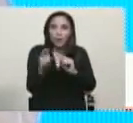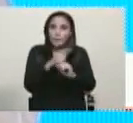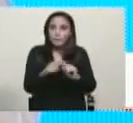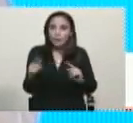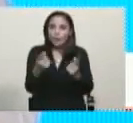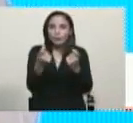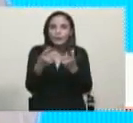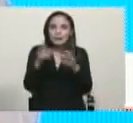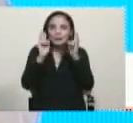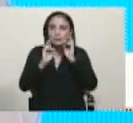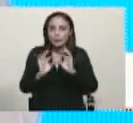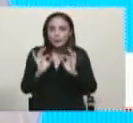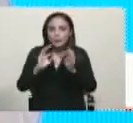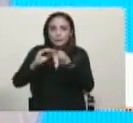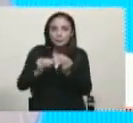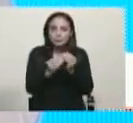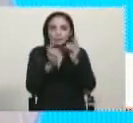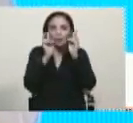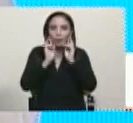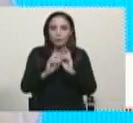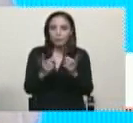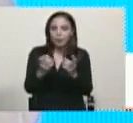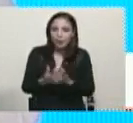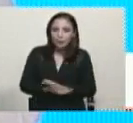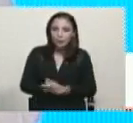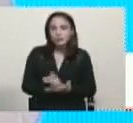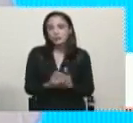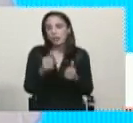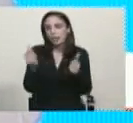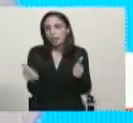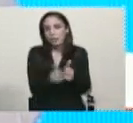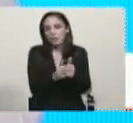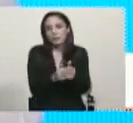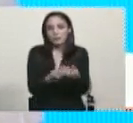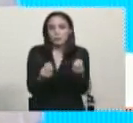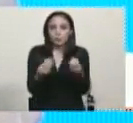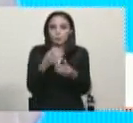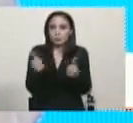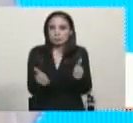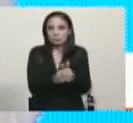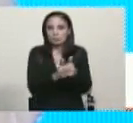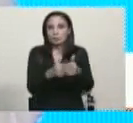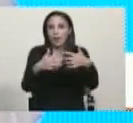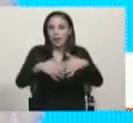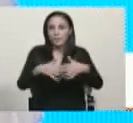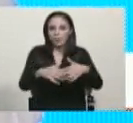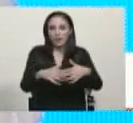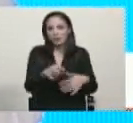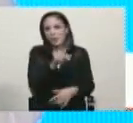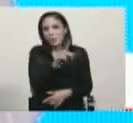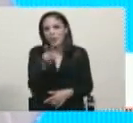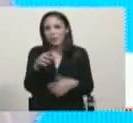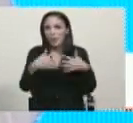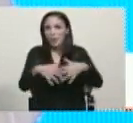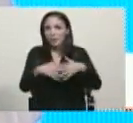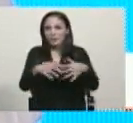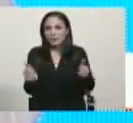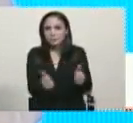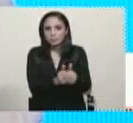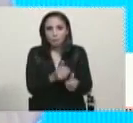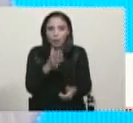después por la falta de mantenimiento y por la dependencia de una empresa, dos empresas, que no